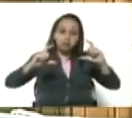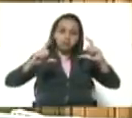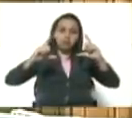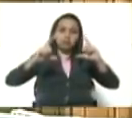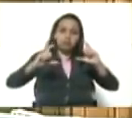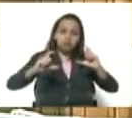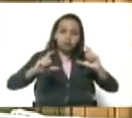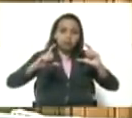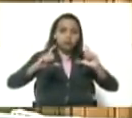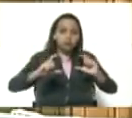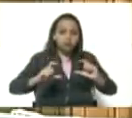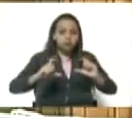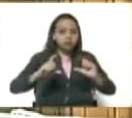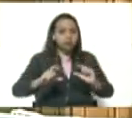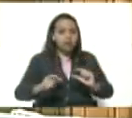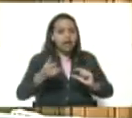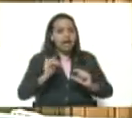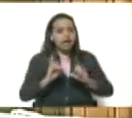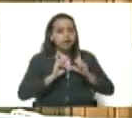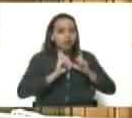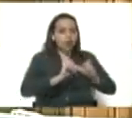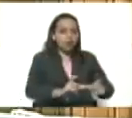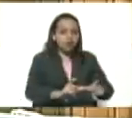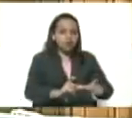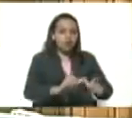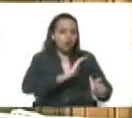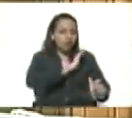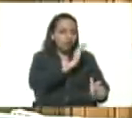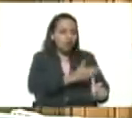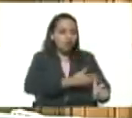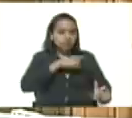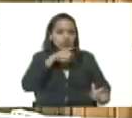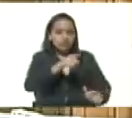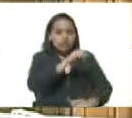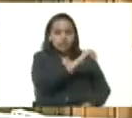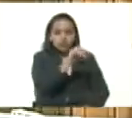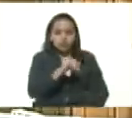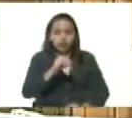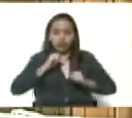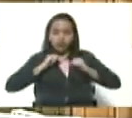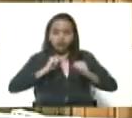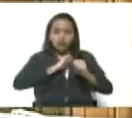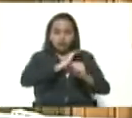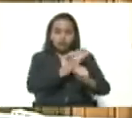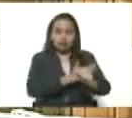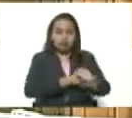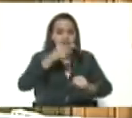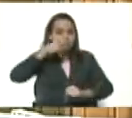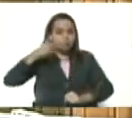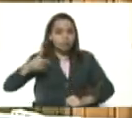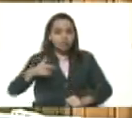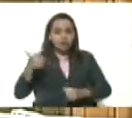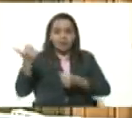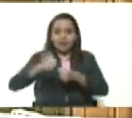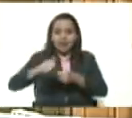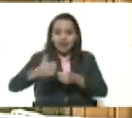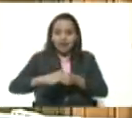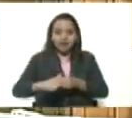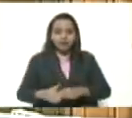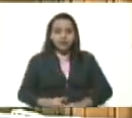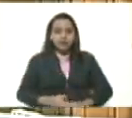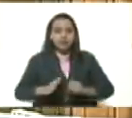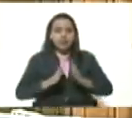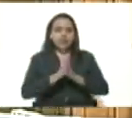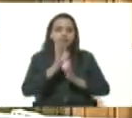esta cuarentena tremenda, heroica, de los pueblos de Maracaibo, de